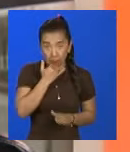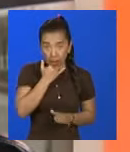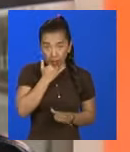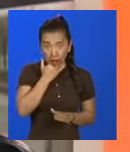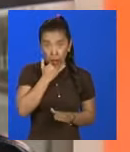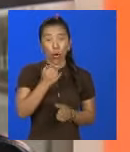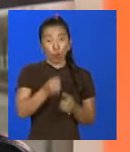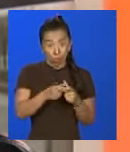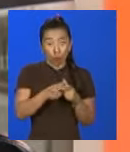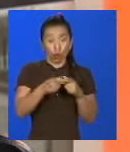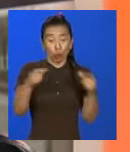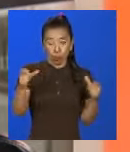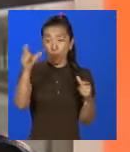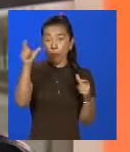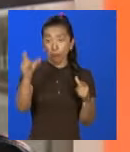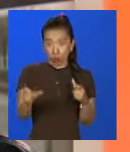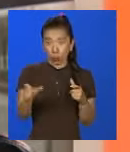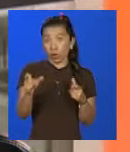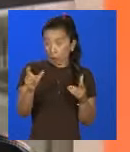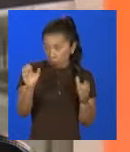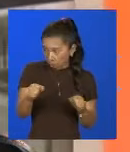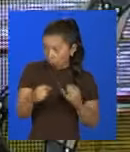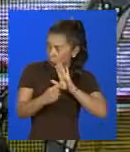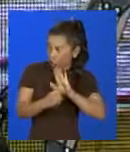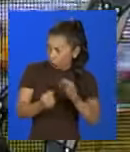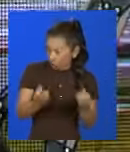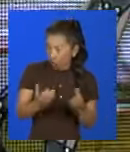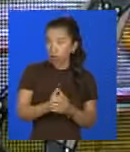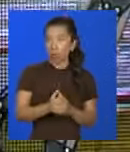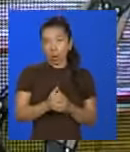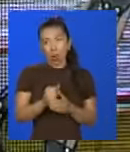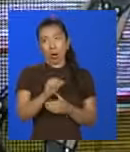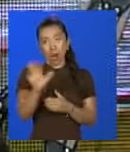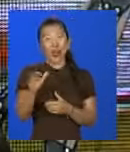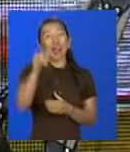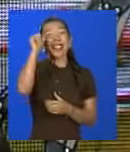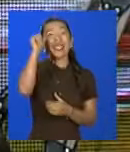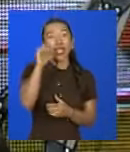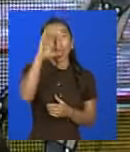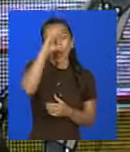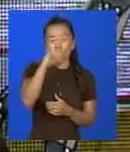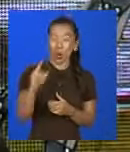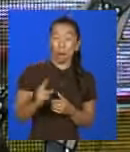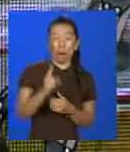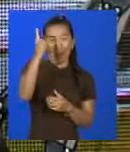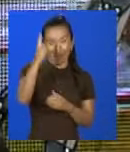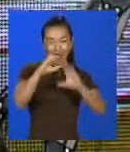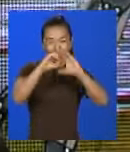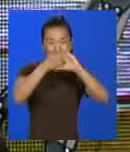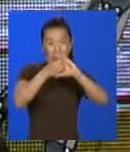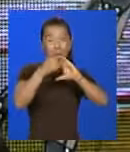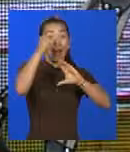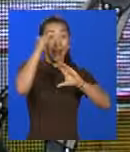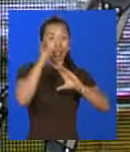de personas que hayan sido víctimas de exilio político? Anoche precisamente que tuvimos el lanzamiento sí, sí, aquí en Canal Capital. Estuvo chévere,